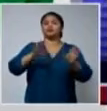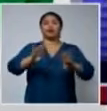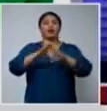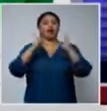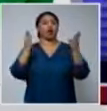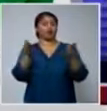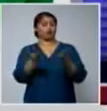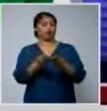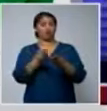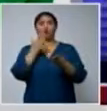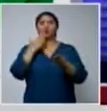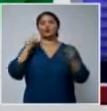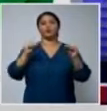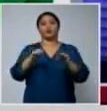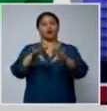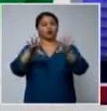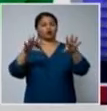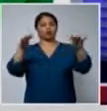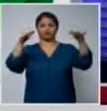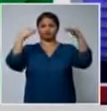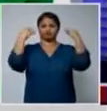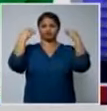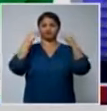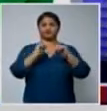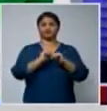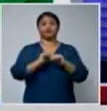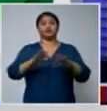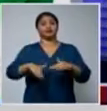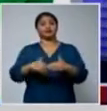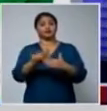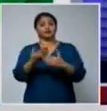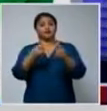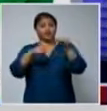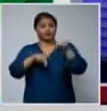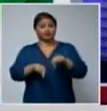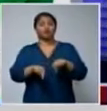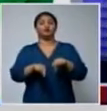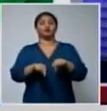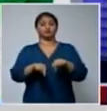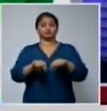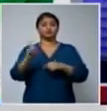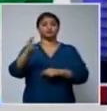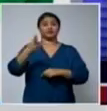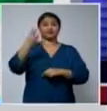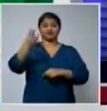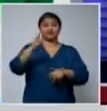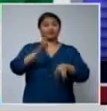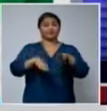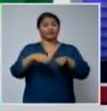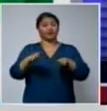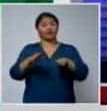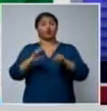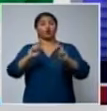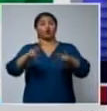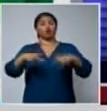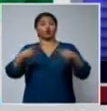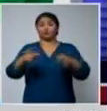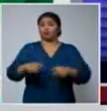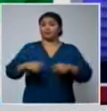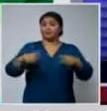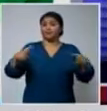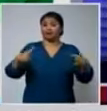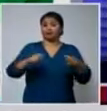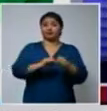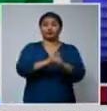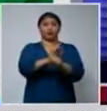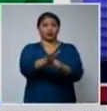diariamente. Hoy enfrentando este tercer incremento, este rebrote como le llaman